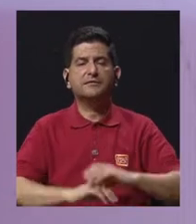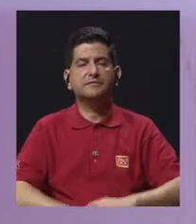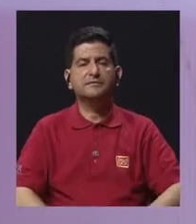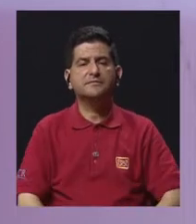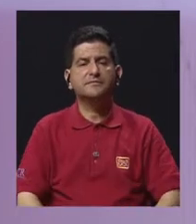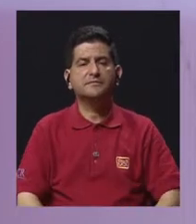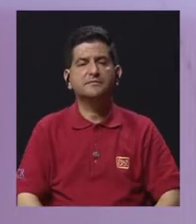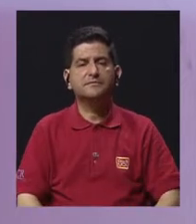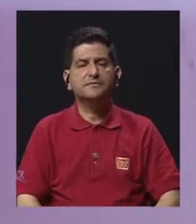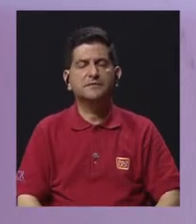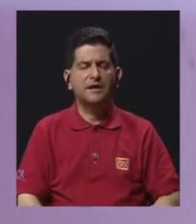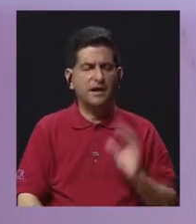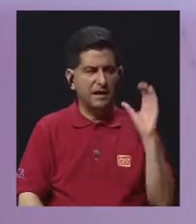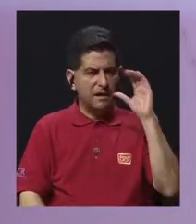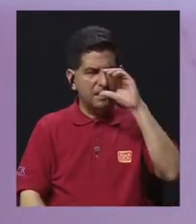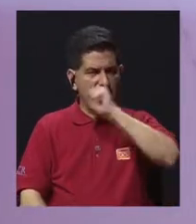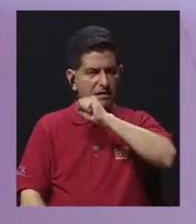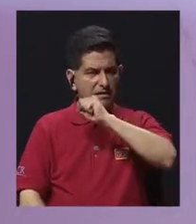Entonces comenzamos